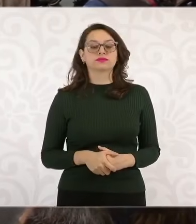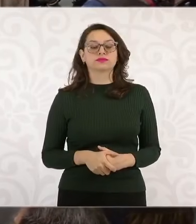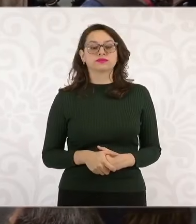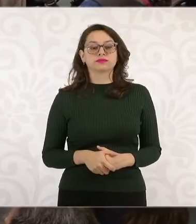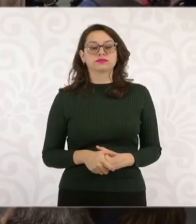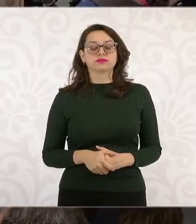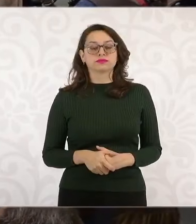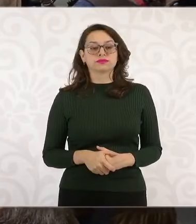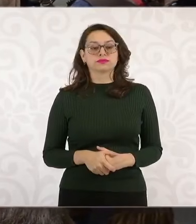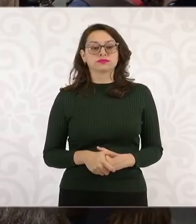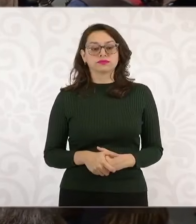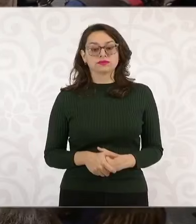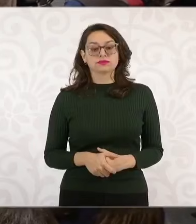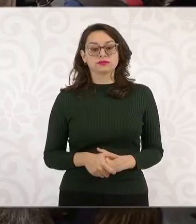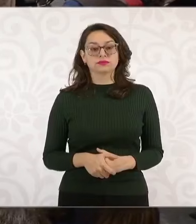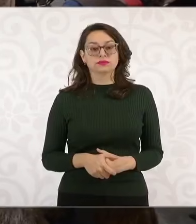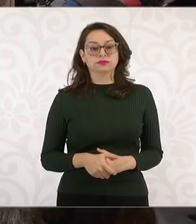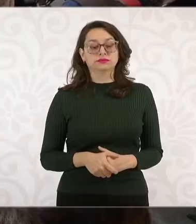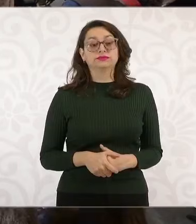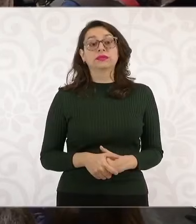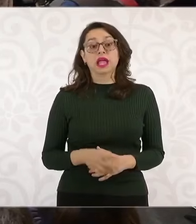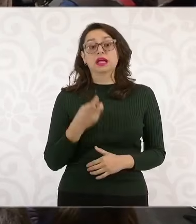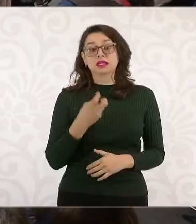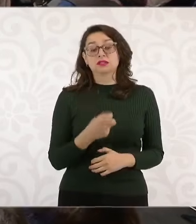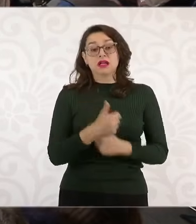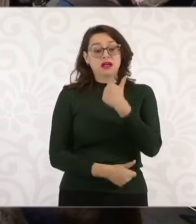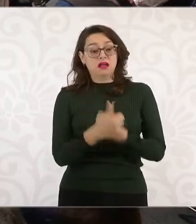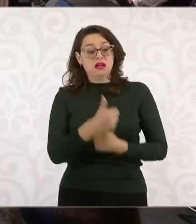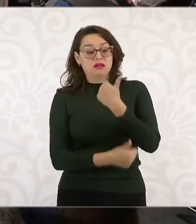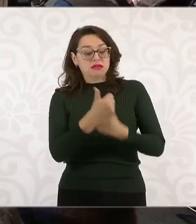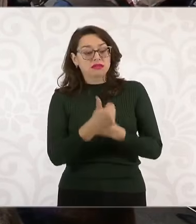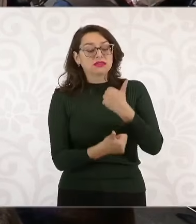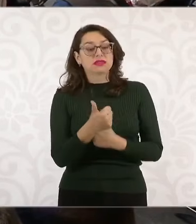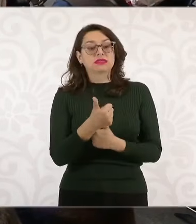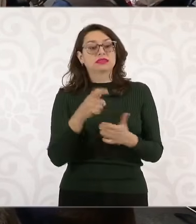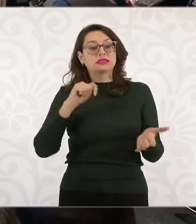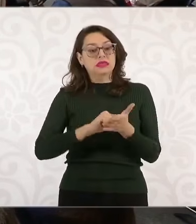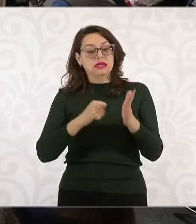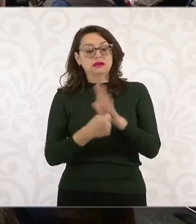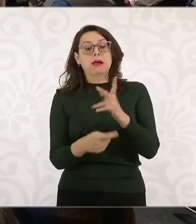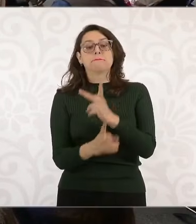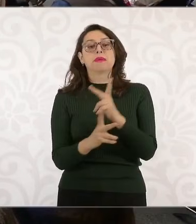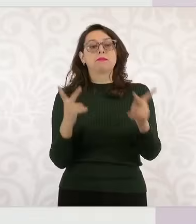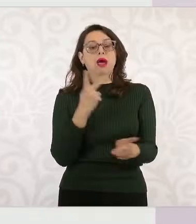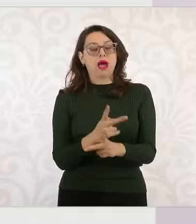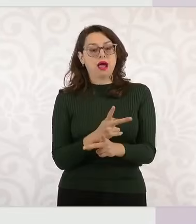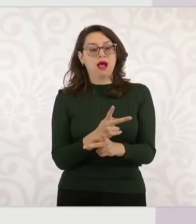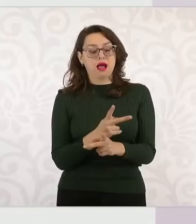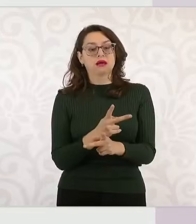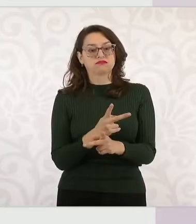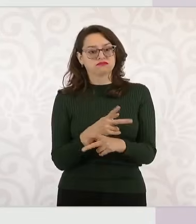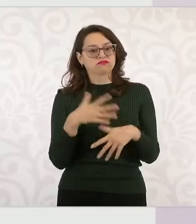Es de las carreras técnicas, de las formaciones técnicas en media superior que están